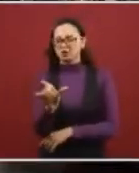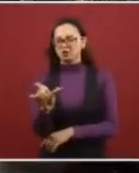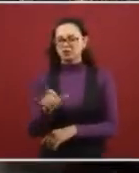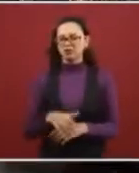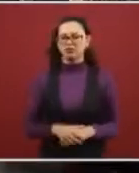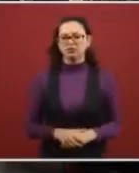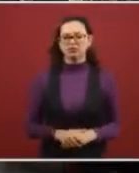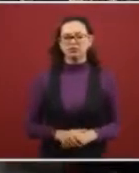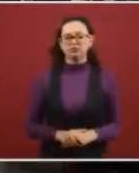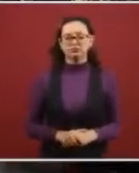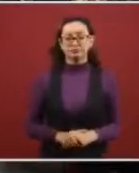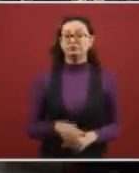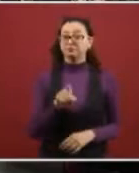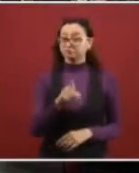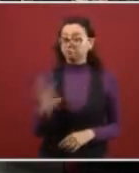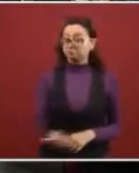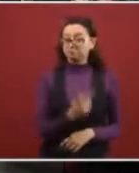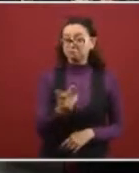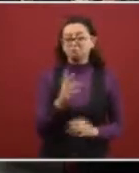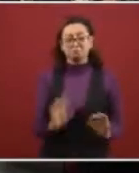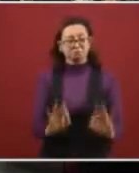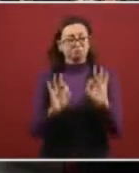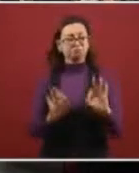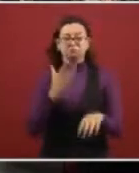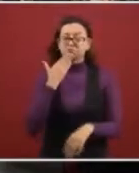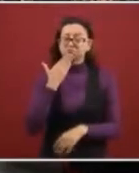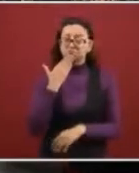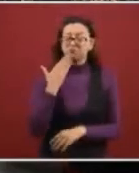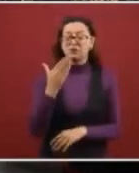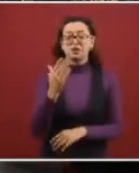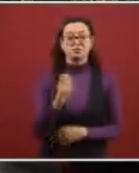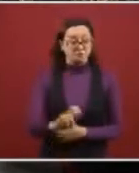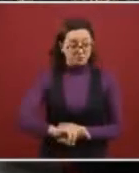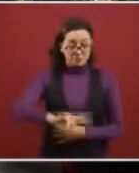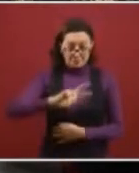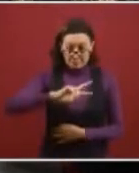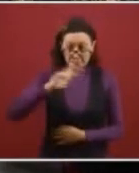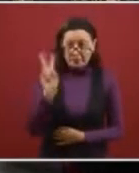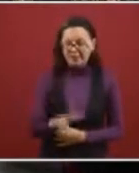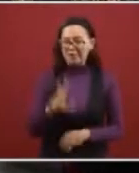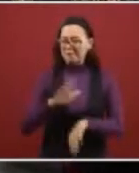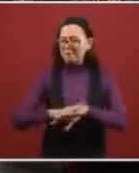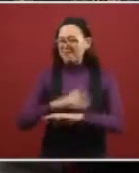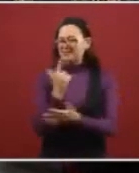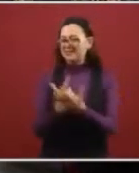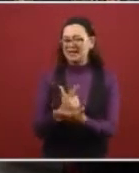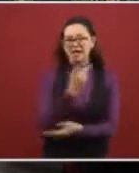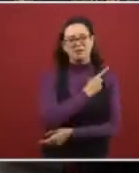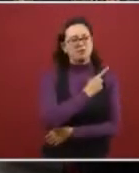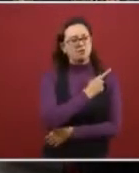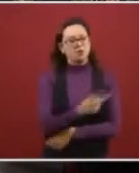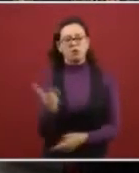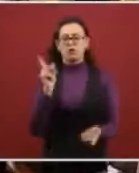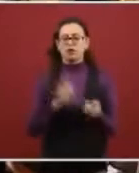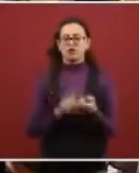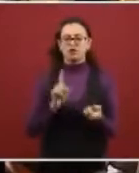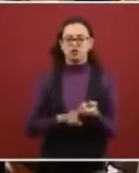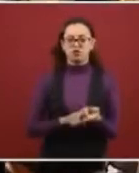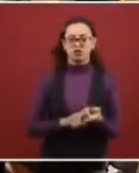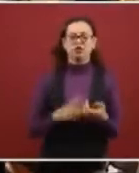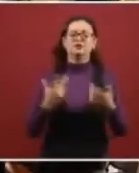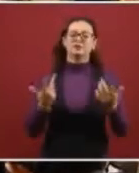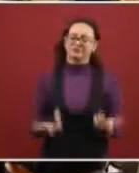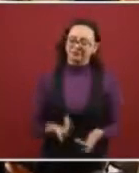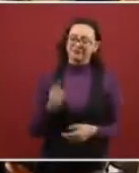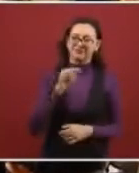in the upper mountain where people don't usually get it? Tenemos, los márgenes extremos de pobreza, casualmente, yes, that's where we have the